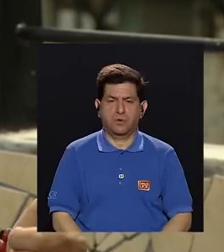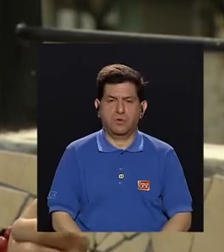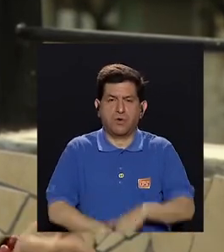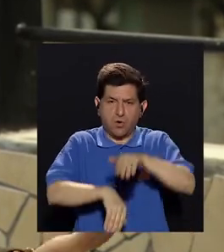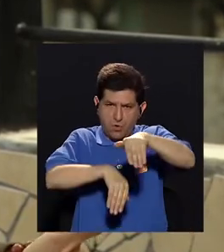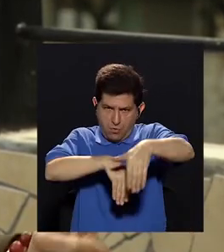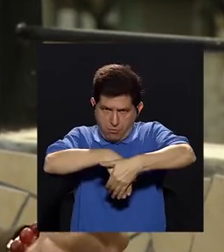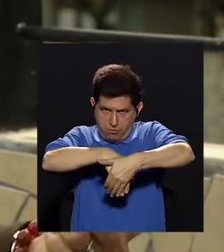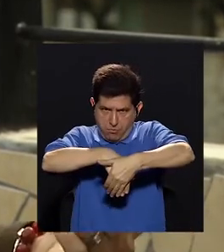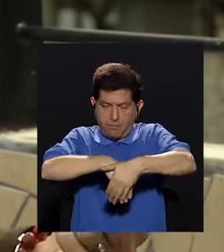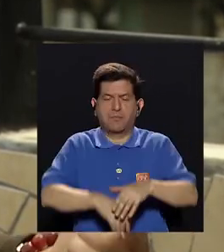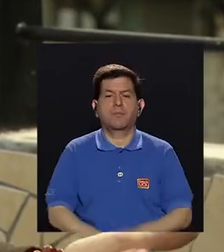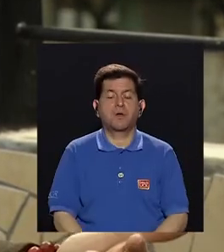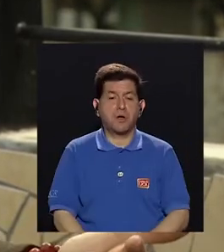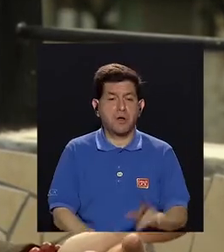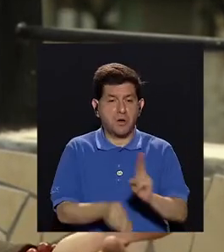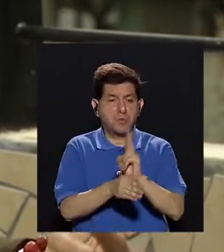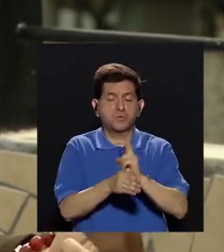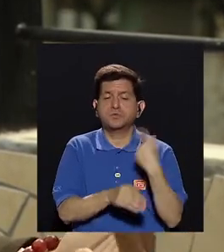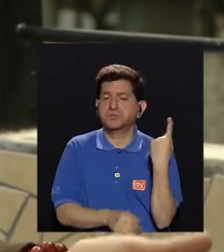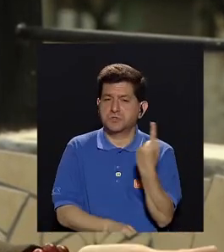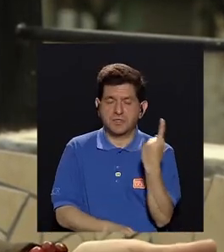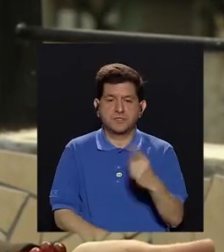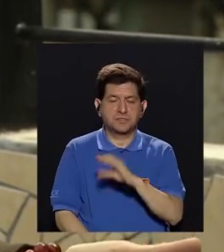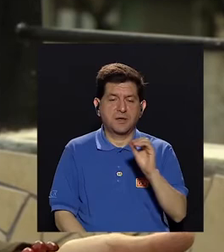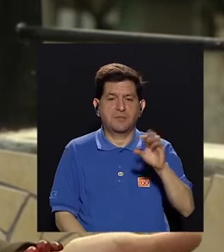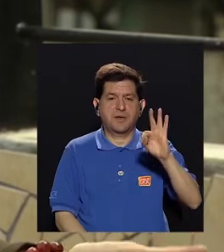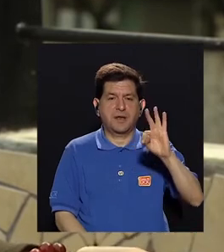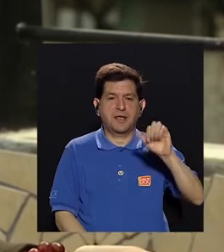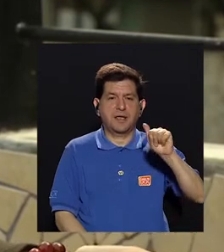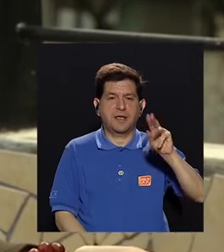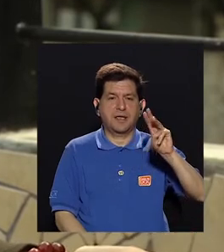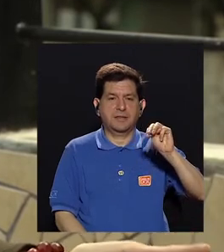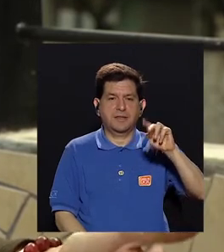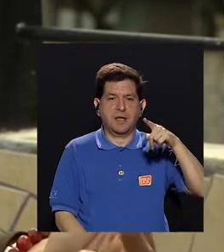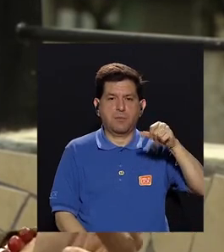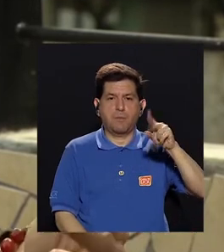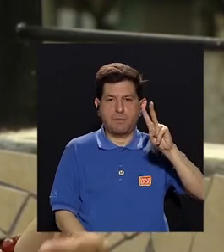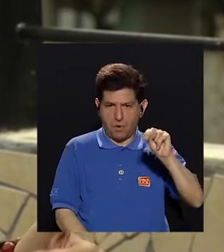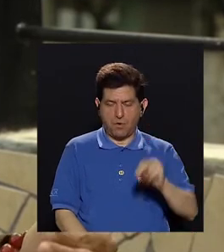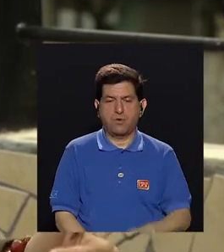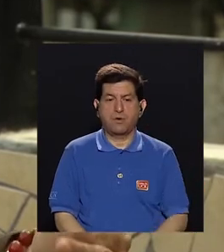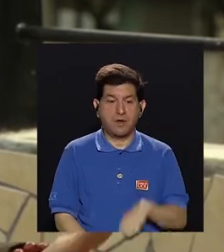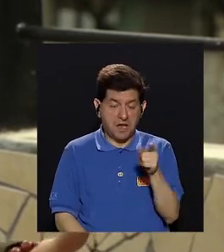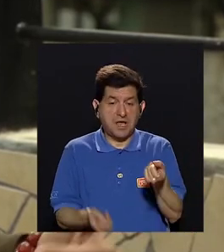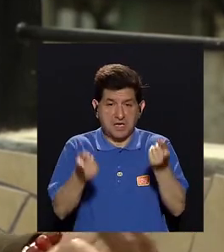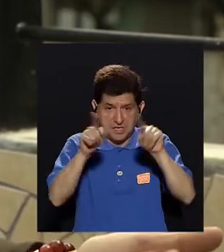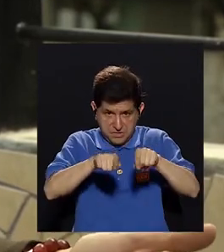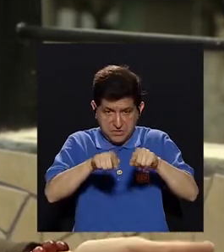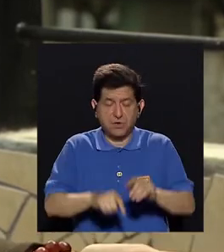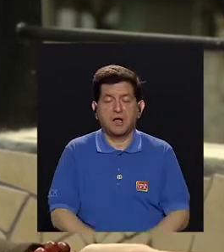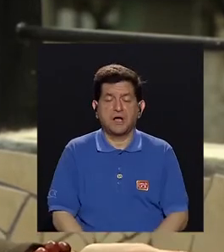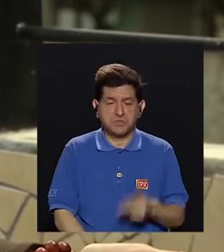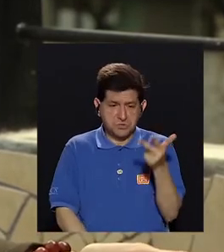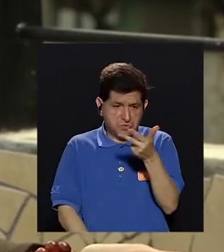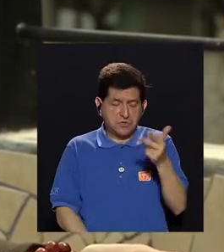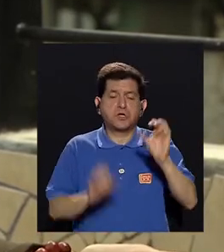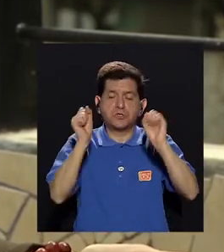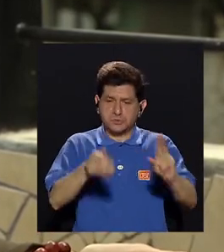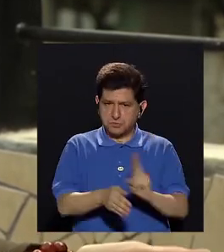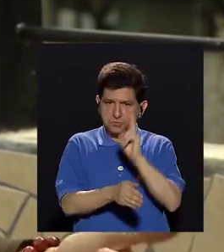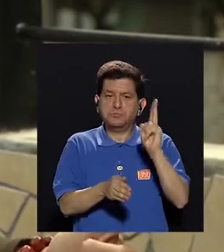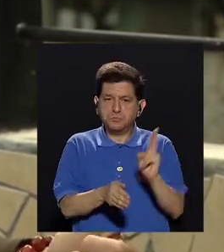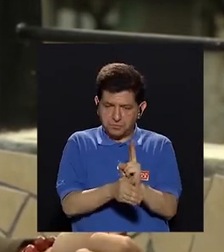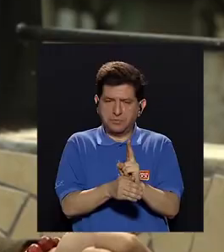lo que son tampones, toallas sanitarias, toallitas húmedas, sí se pueden utilizar. Siempre y cuando la paciente no haya tenido ninguna reacción